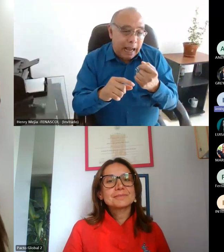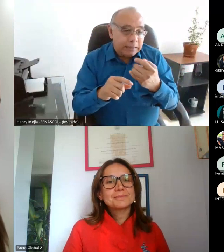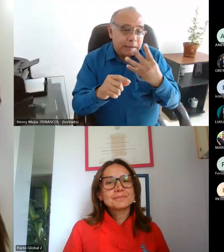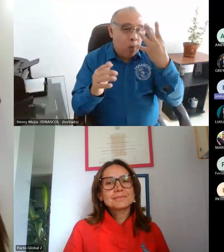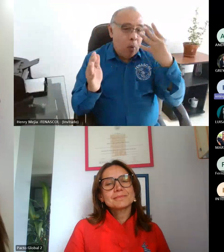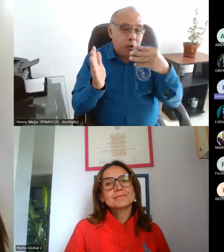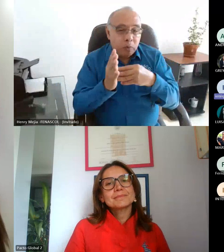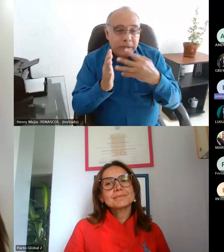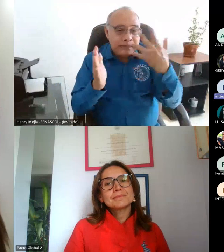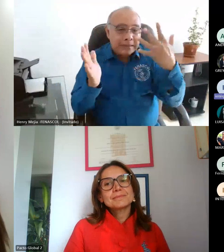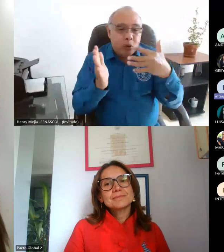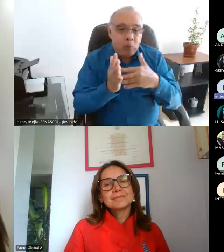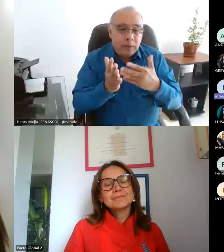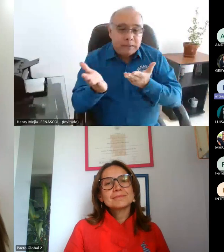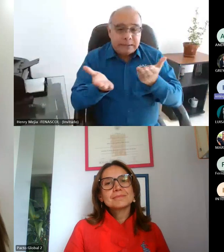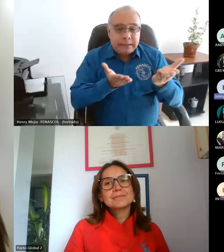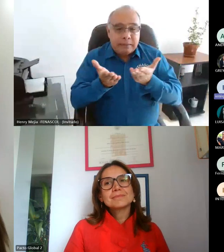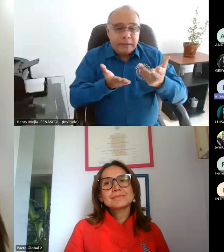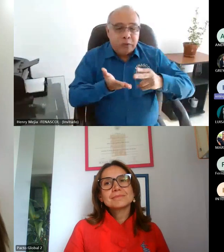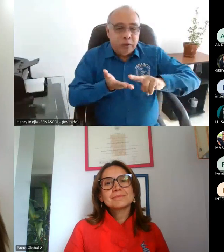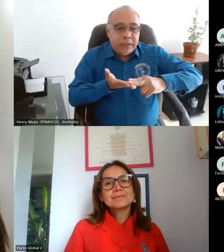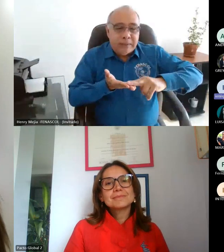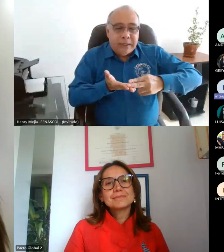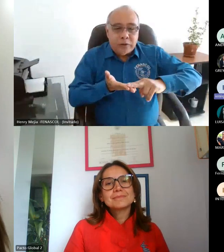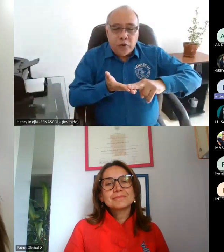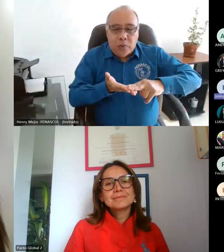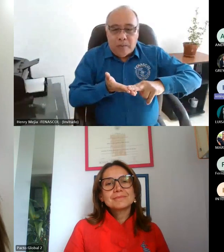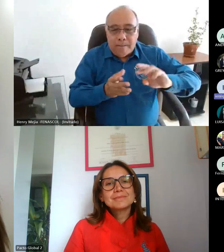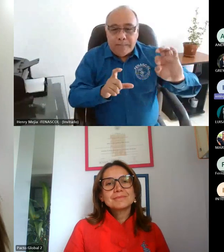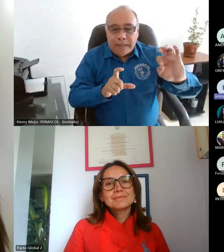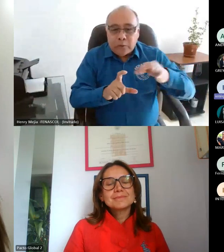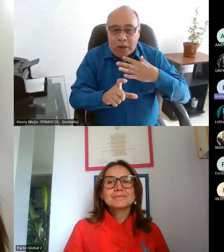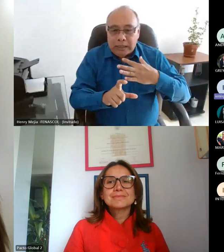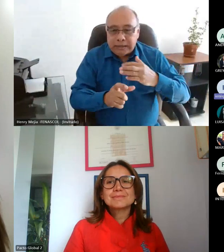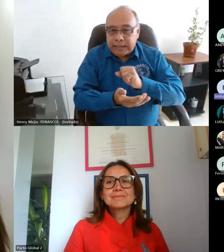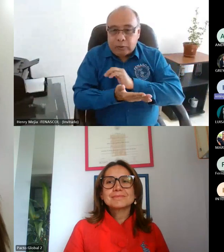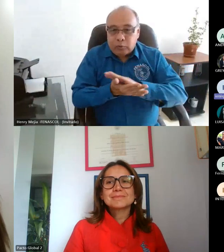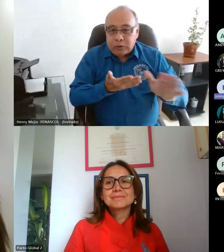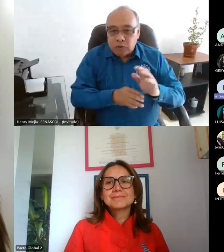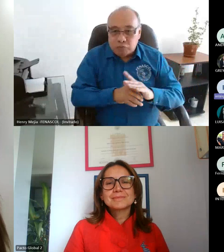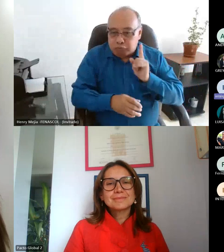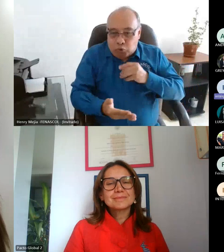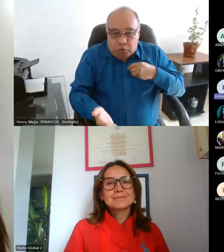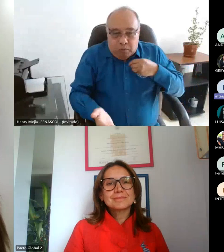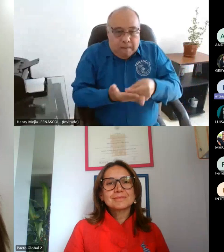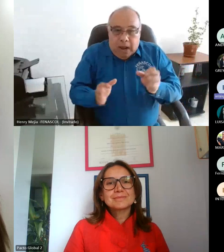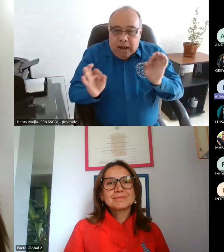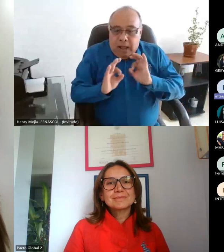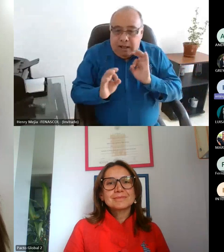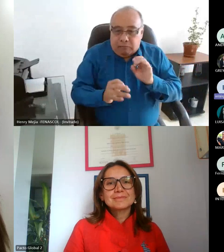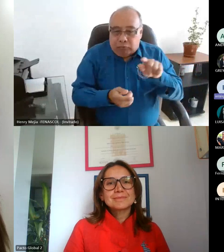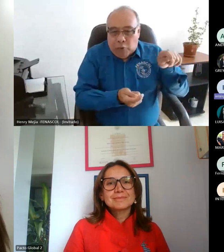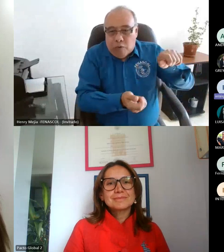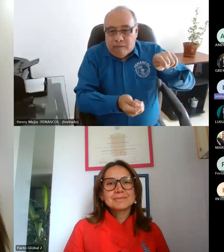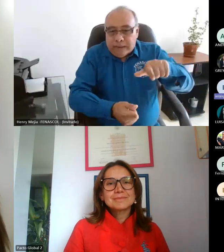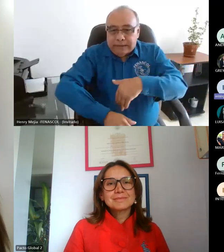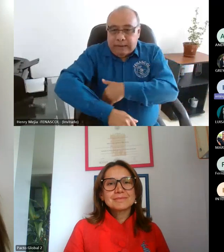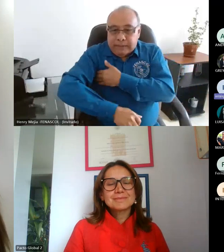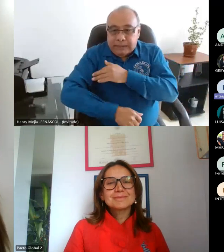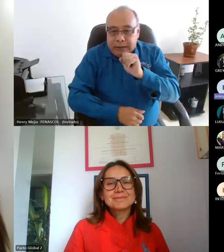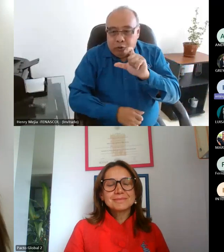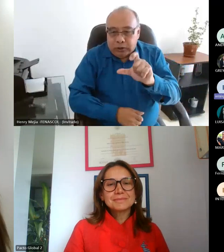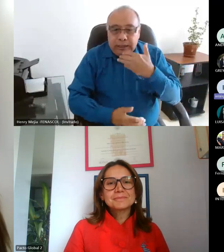eh mensualmente tenemos 4000 5000 servicios de interpretación virtual completamente gratis